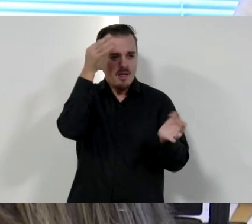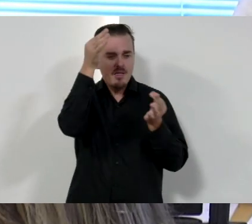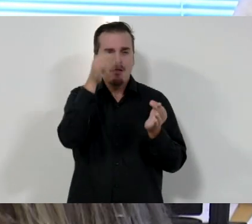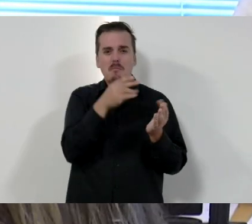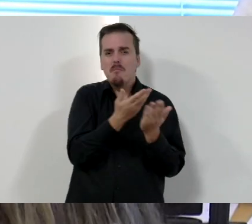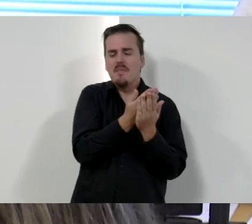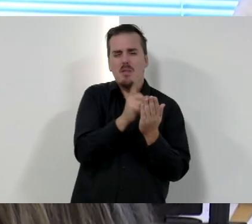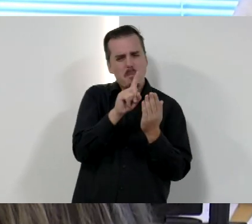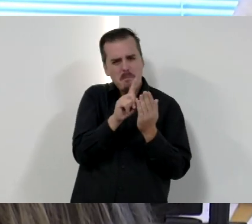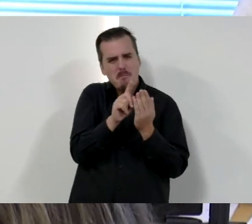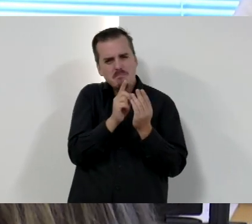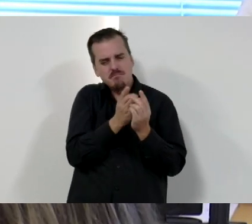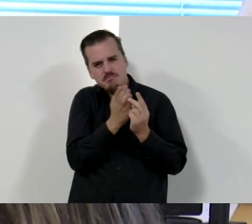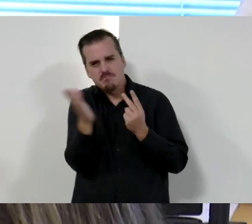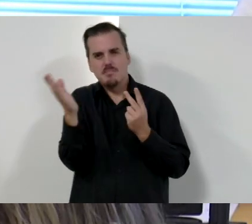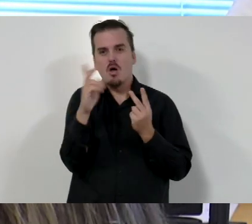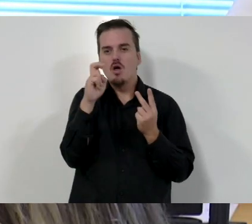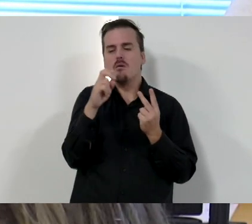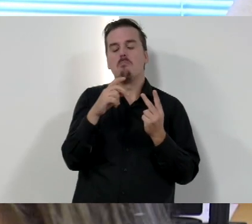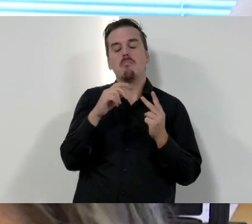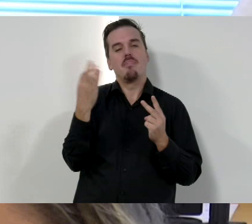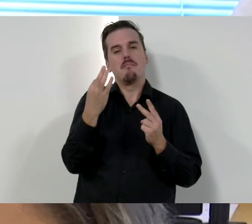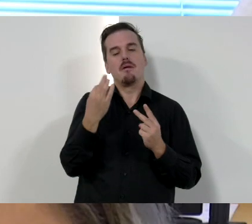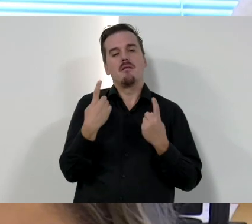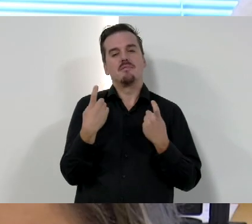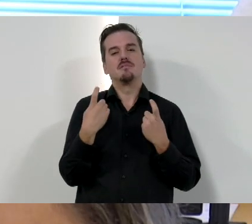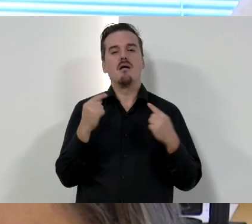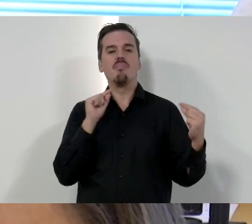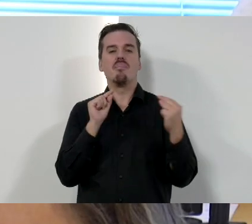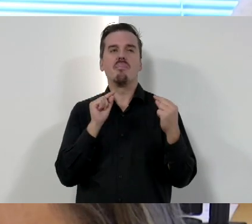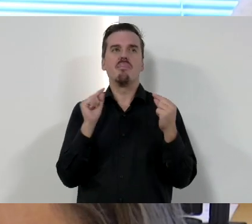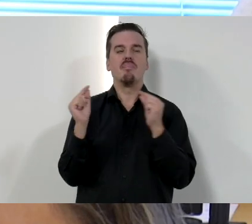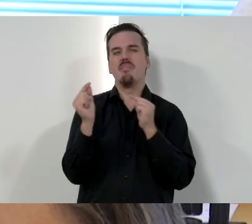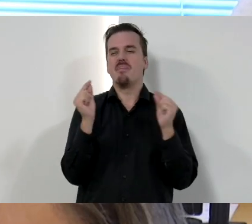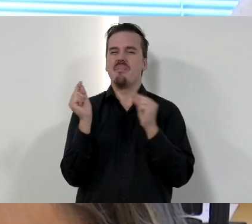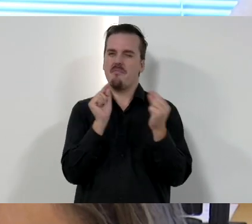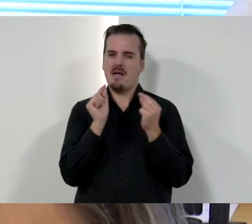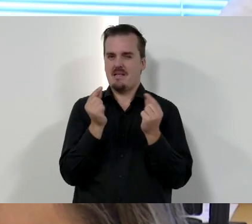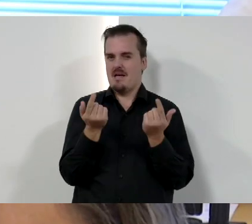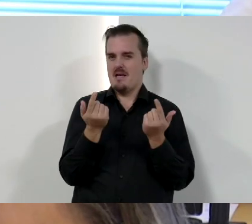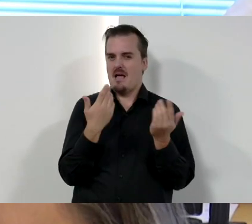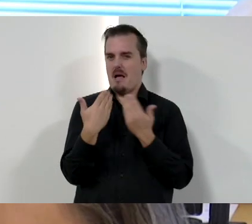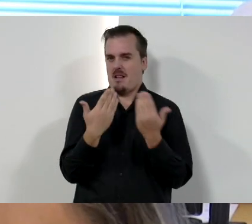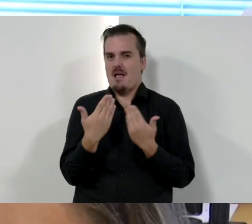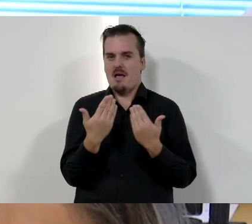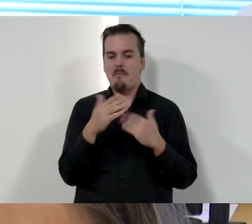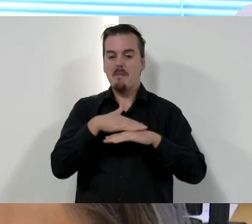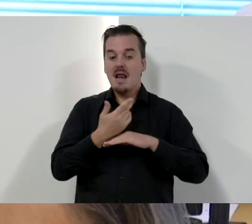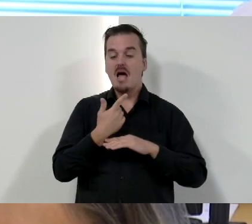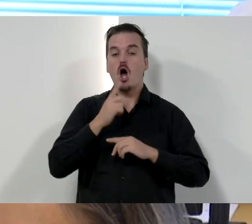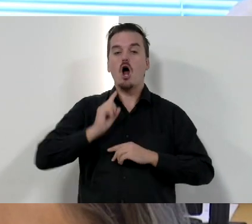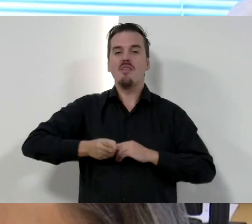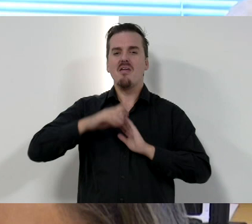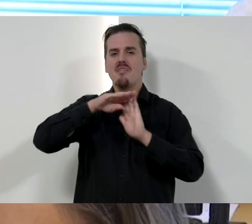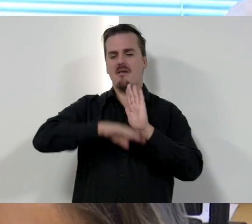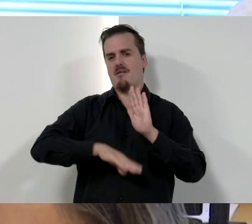se abre el debate sobre la necesidad de modificar o no las ordenanzas. Yo creo que